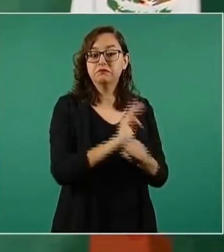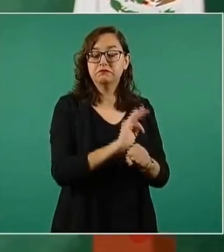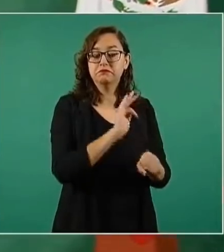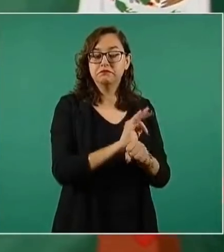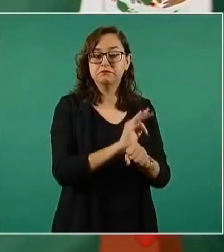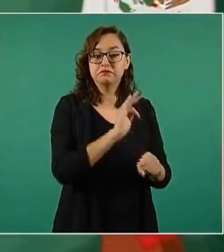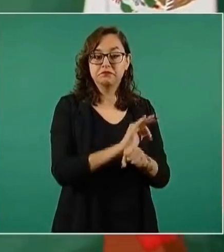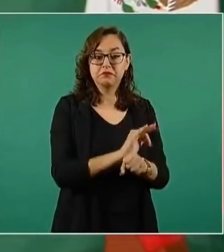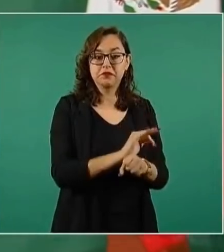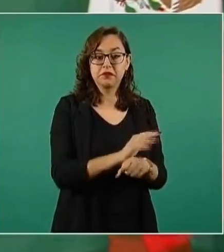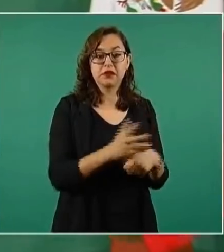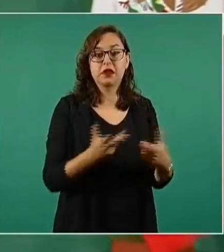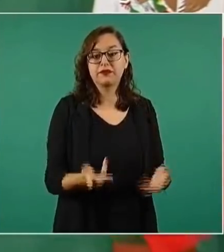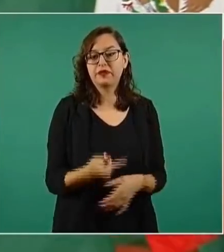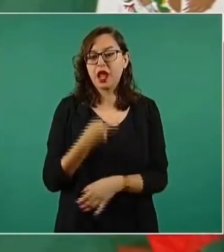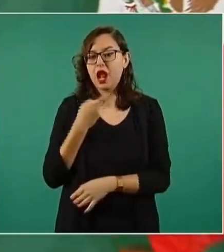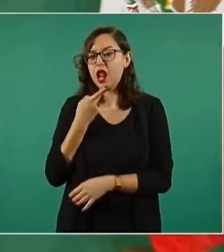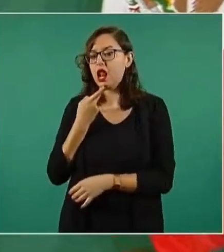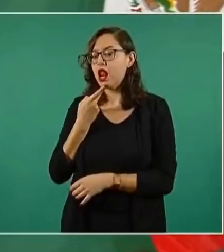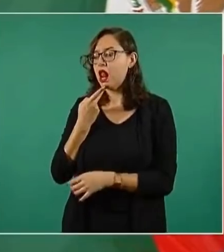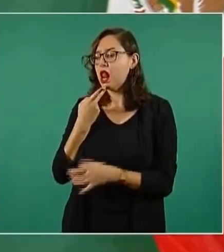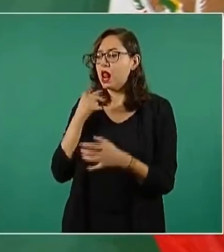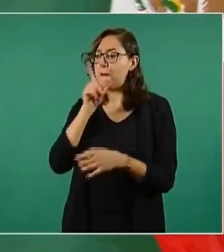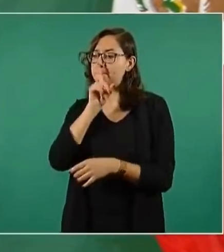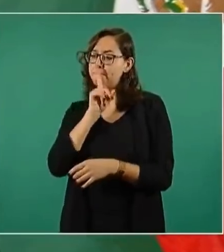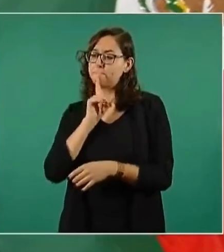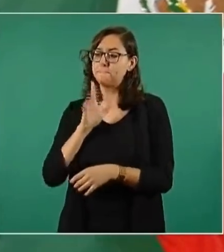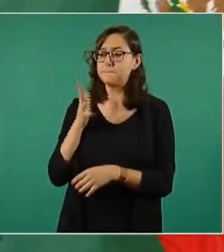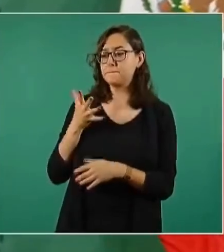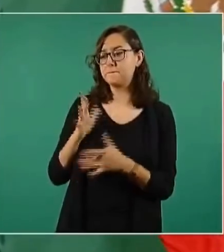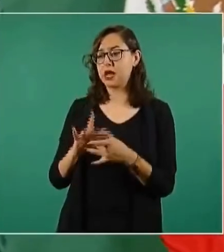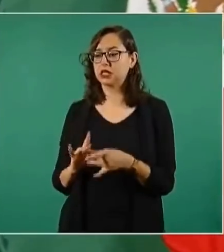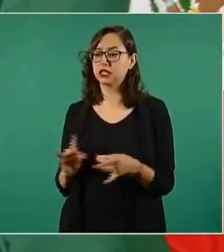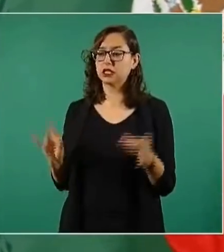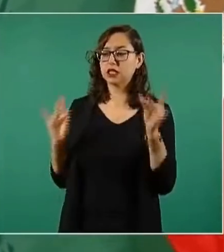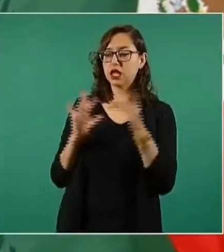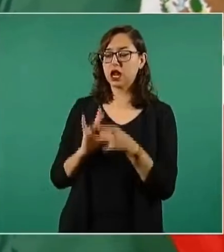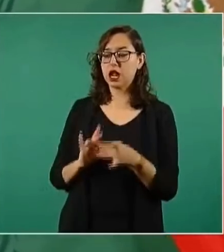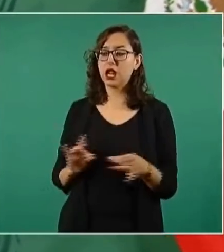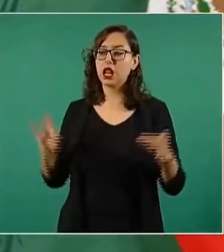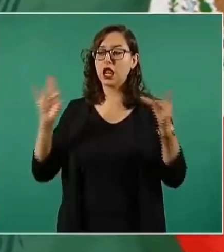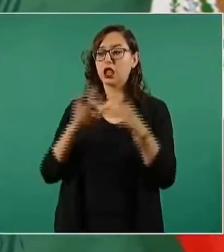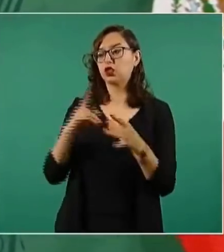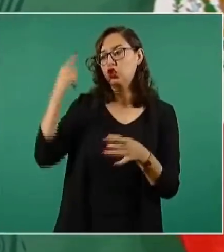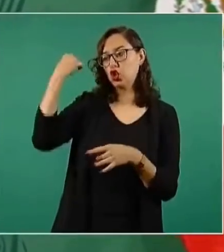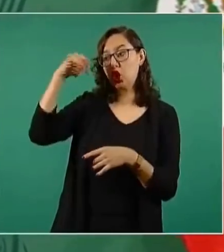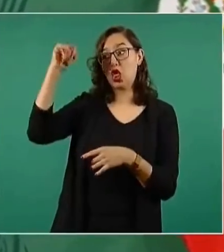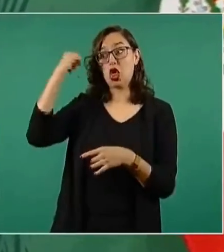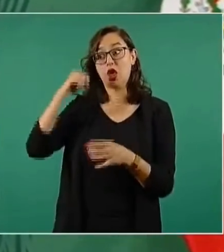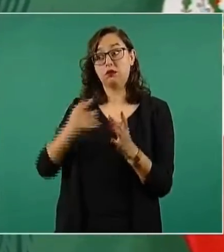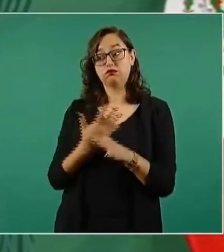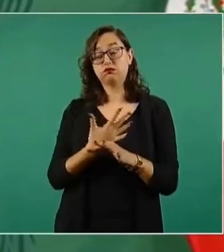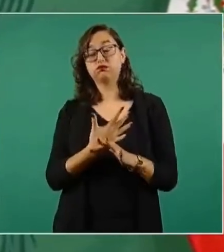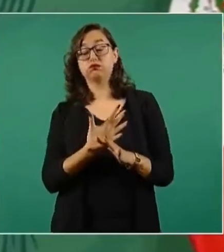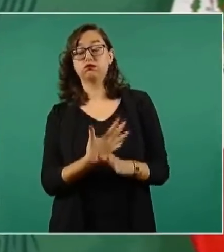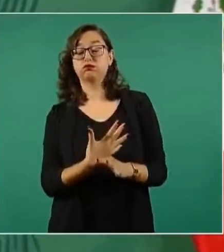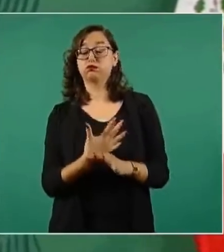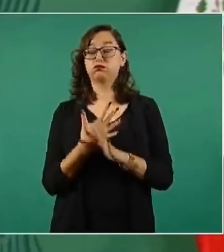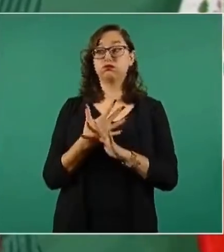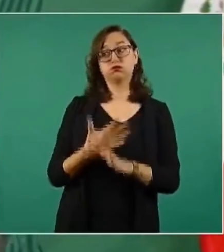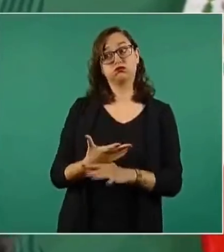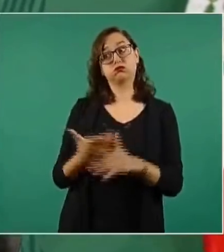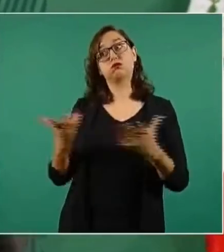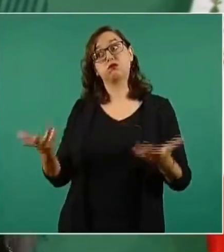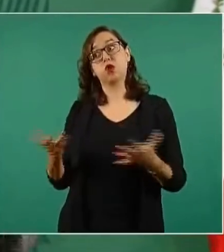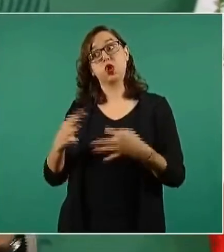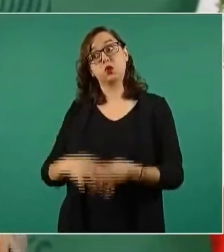convencer con sofismas, con pseudos teorías, de que era